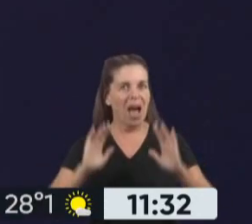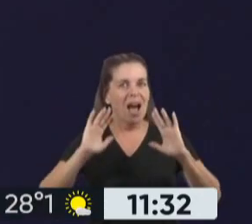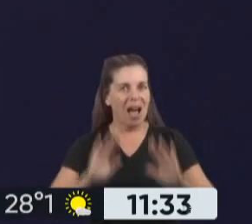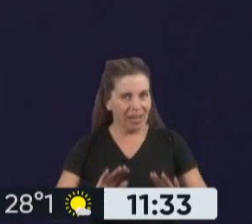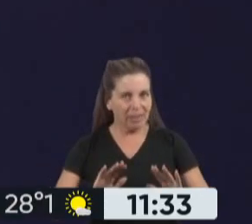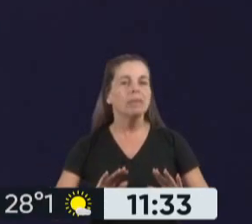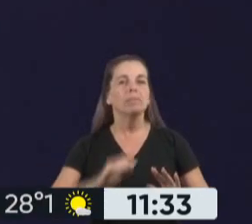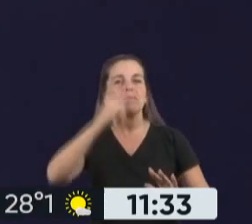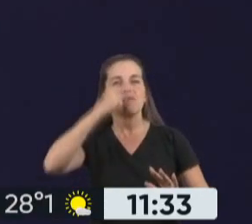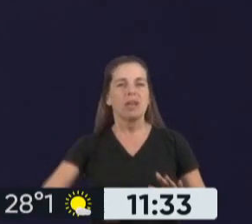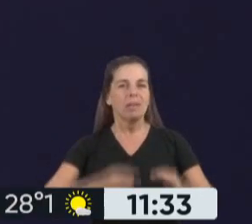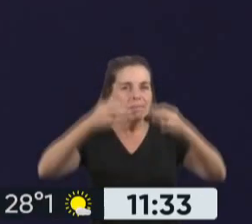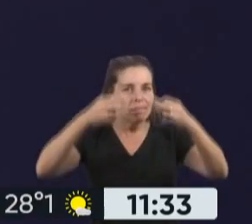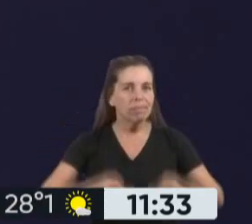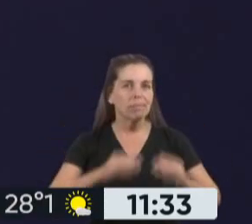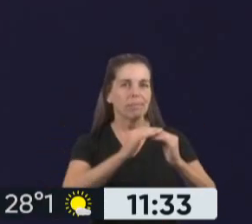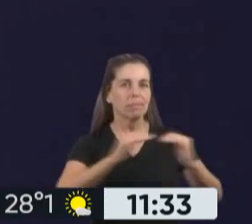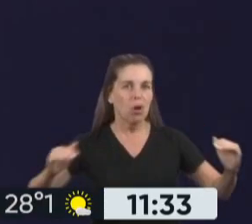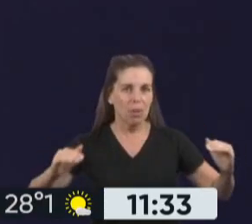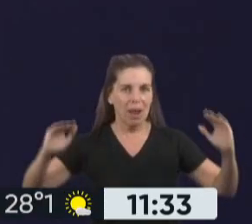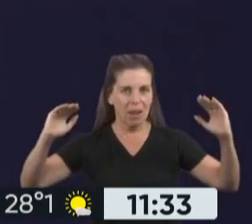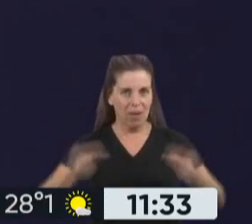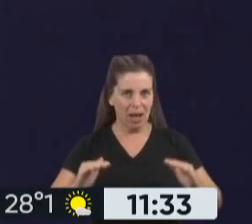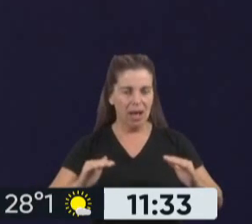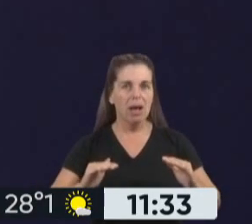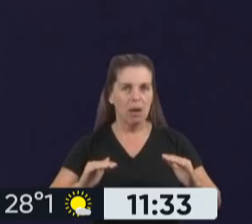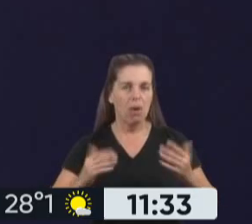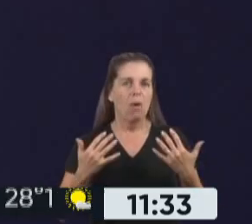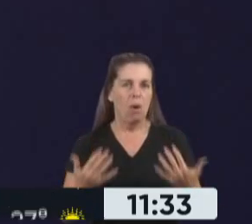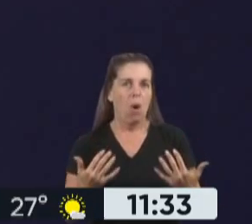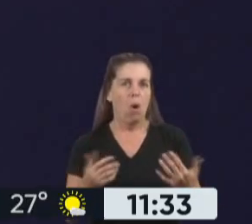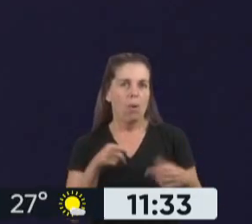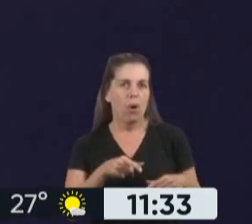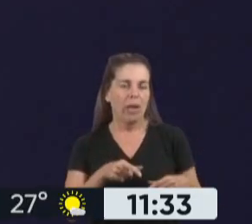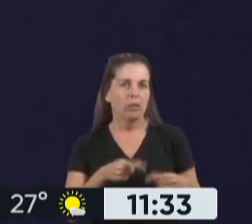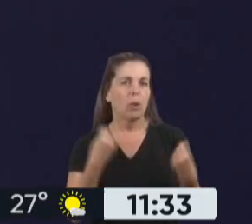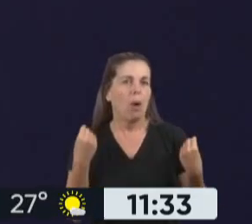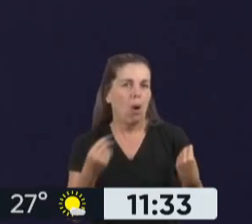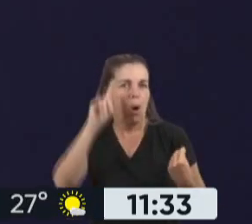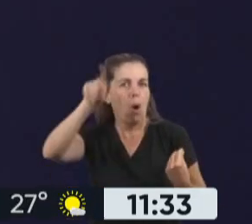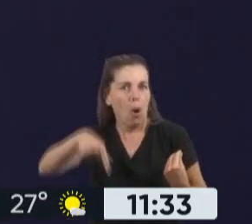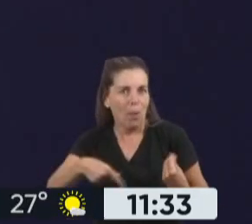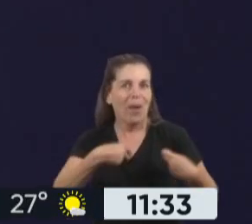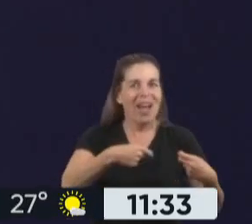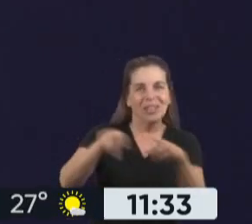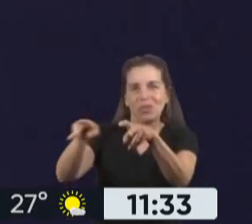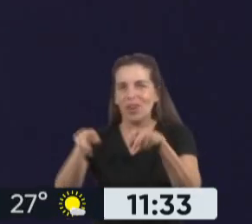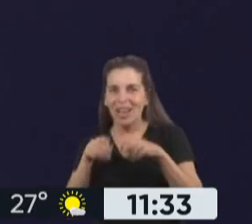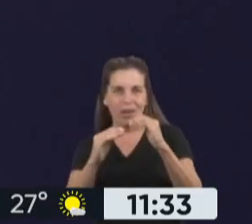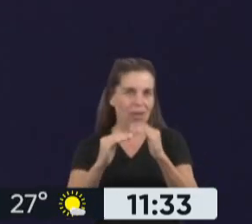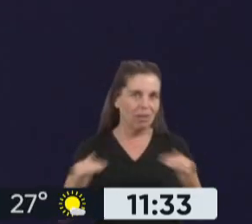normalización final de este indicador, que por supuesto es producto del superávit fiscal, de la emisión